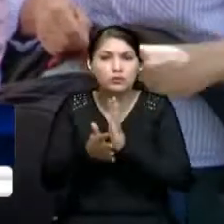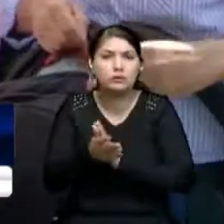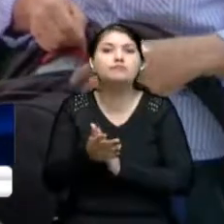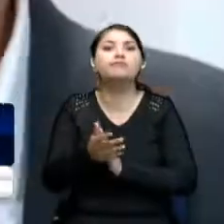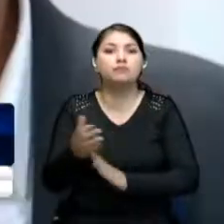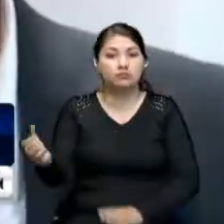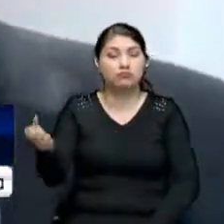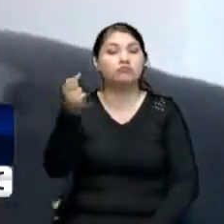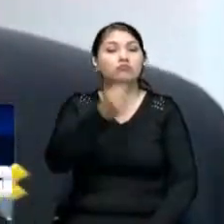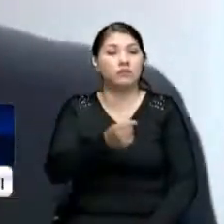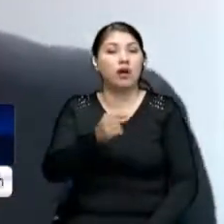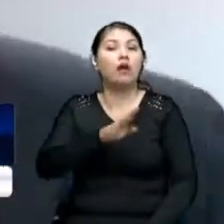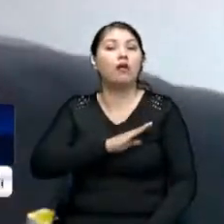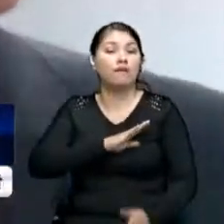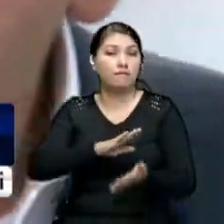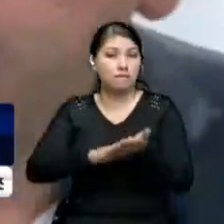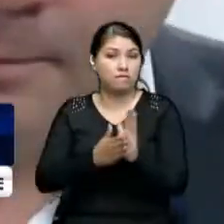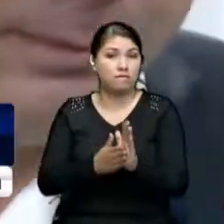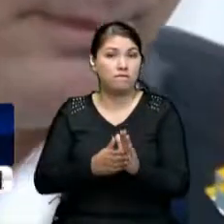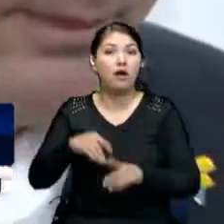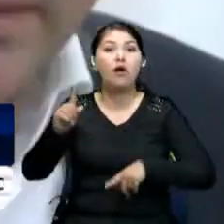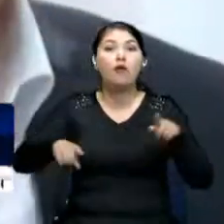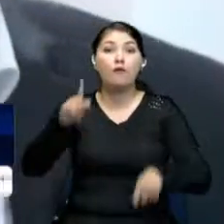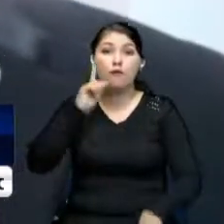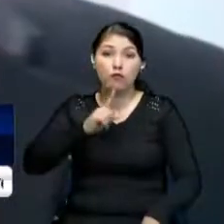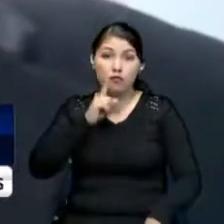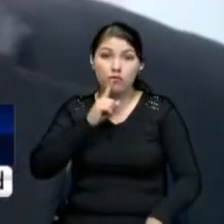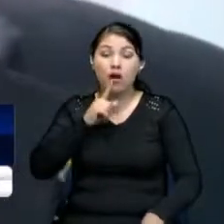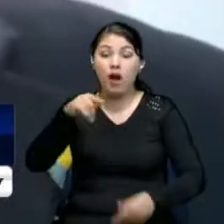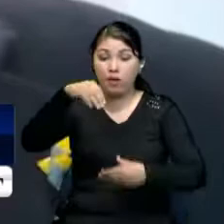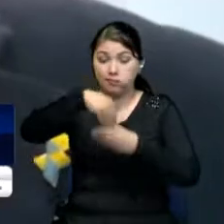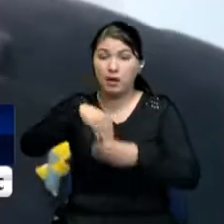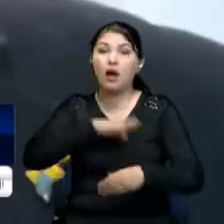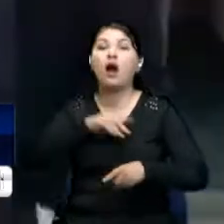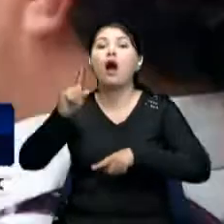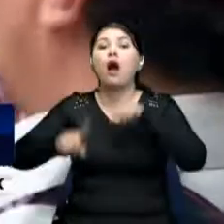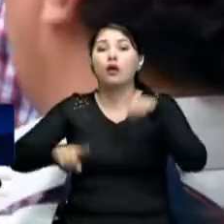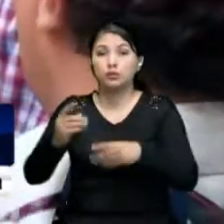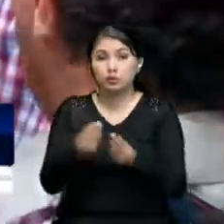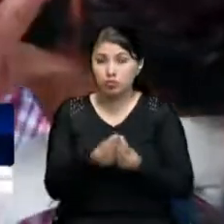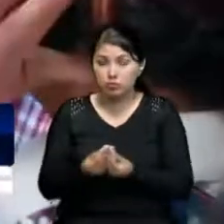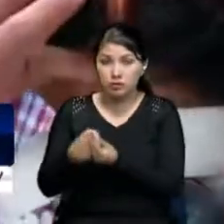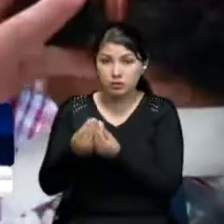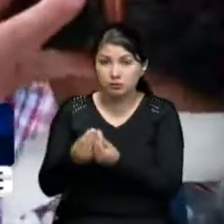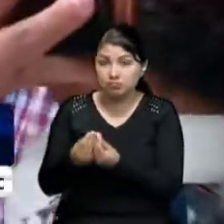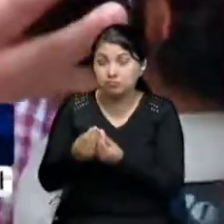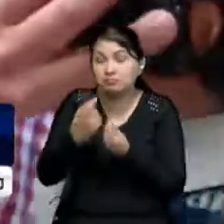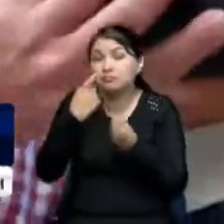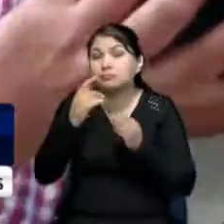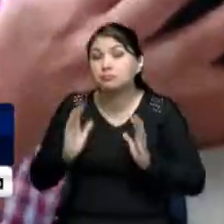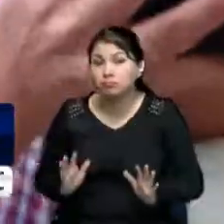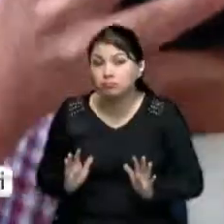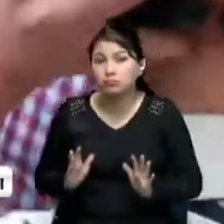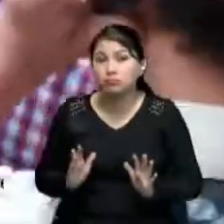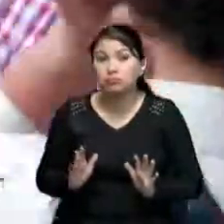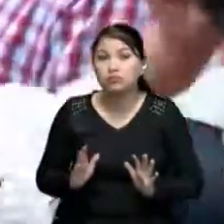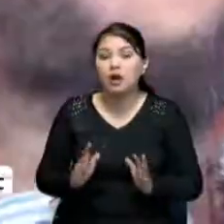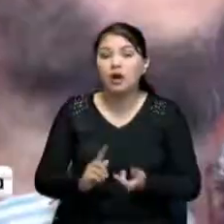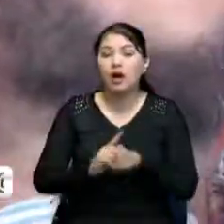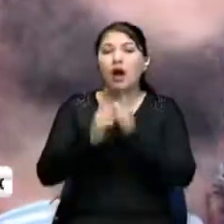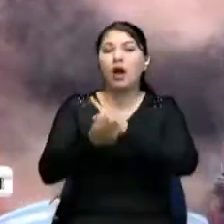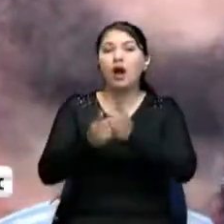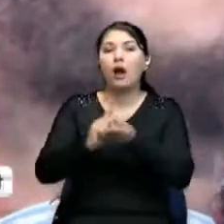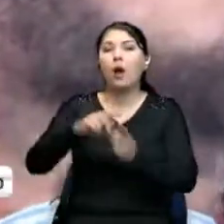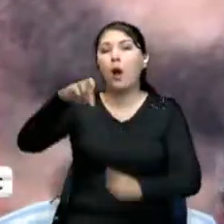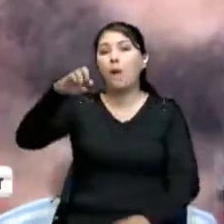vinculó al alcalde de floridablanca varios funcionarios más de alcaldía y algunos concejales porque presuntamente habrían cambiado el